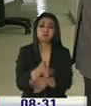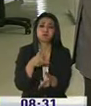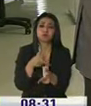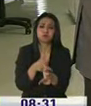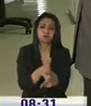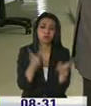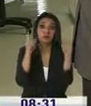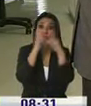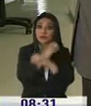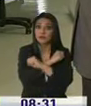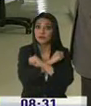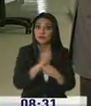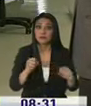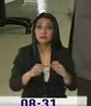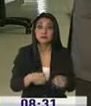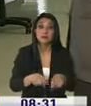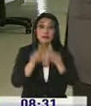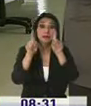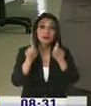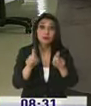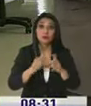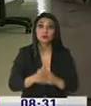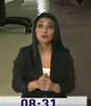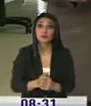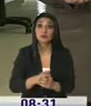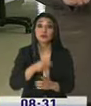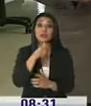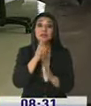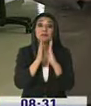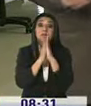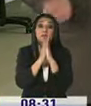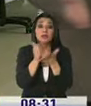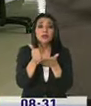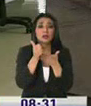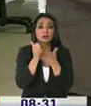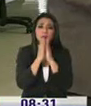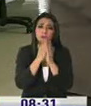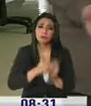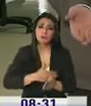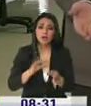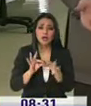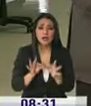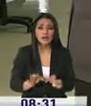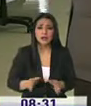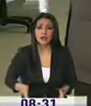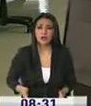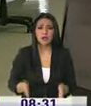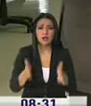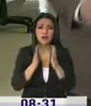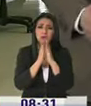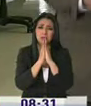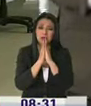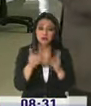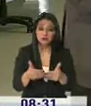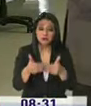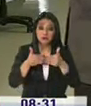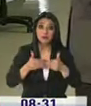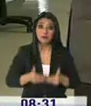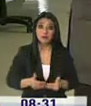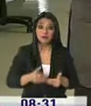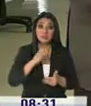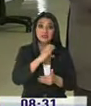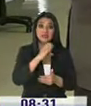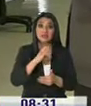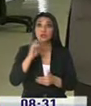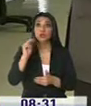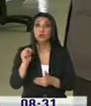es realmente increíble. Pregunto yo, ¿a quién hay que pedir que de favorcito le arreglando la calle? Pues es la que está atrás del CCNU. Y me